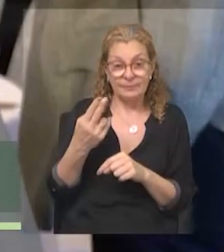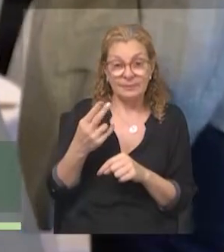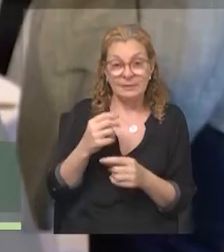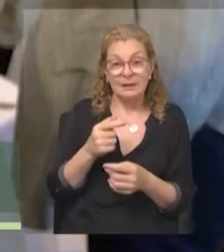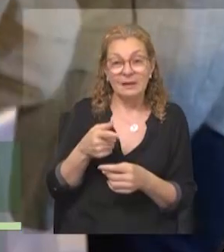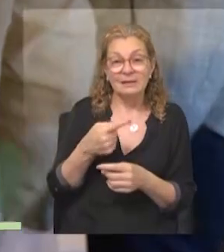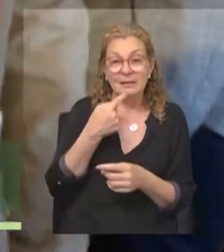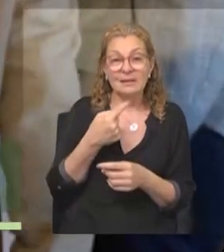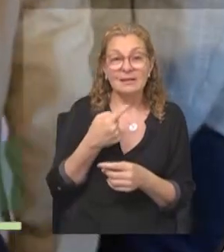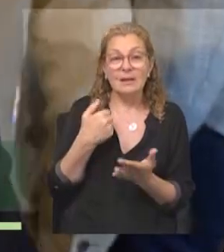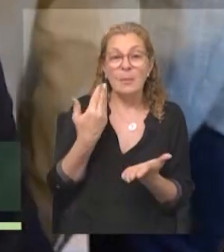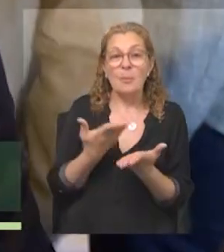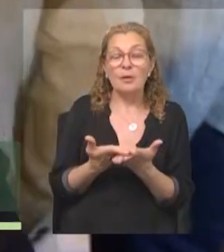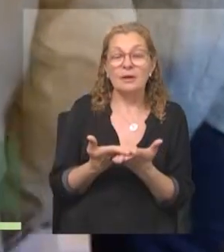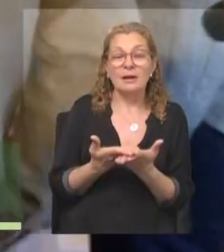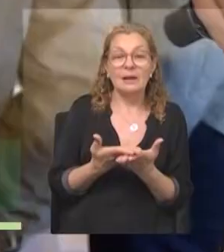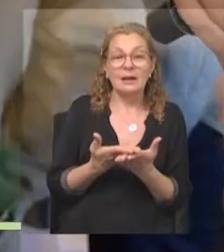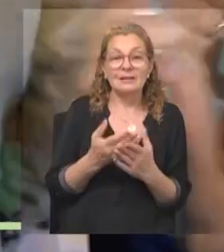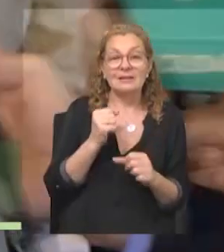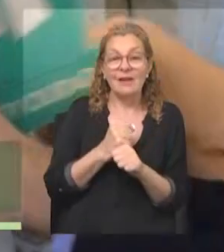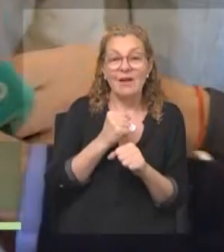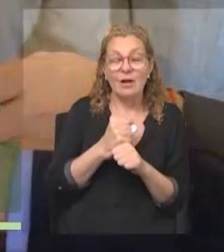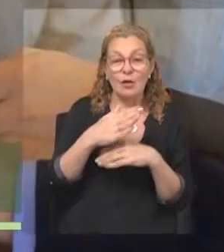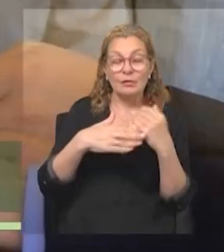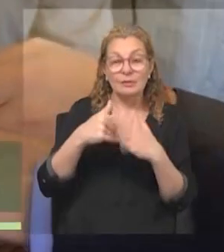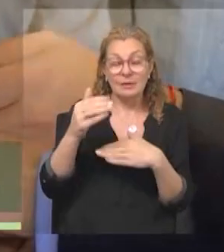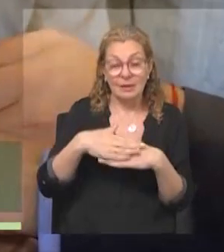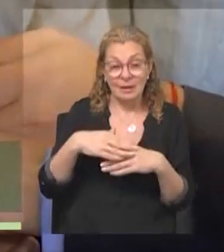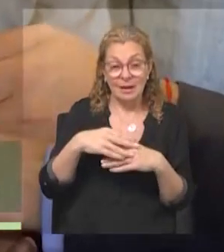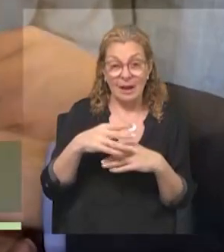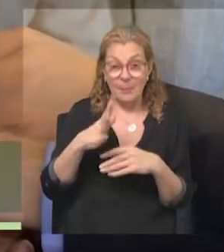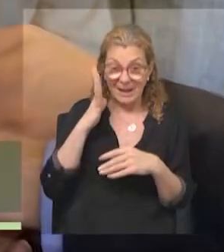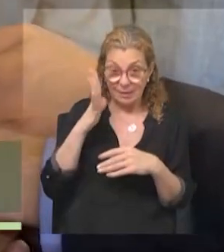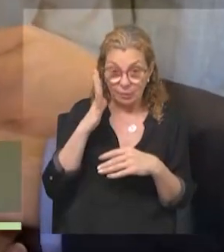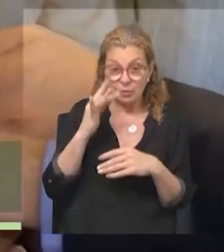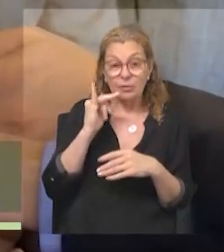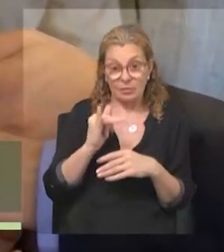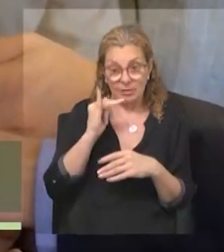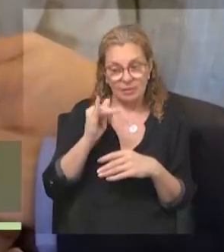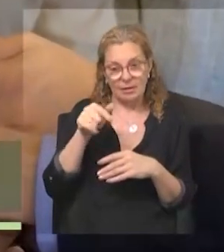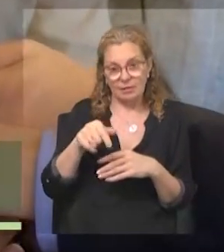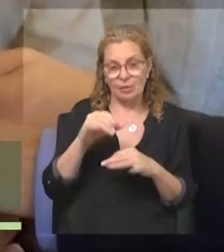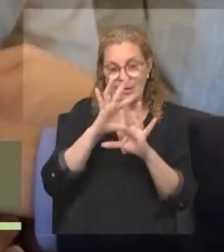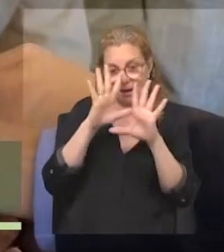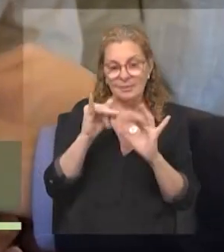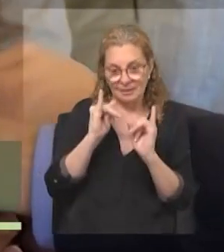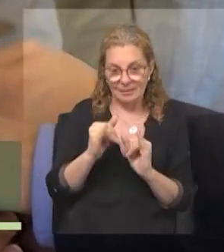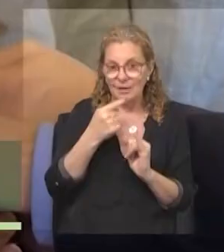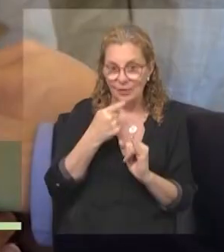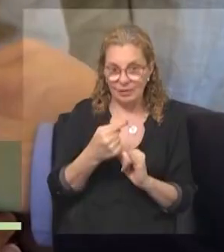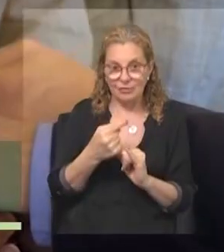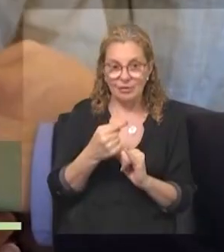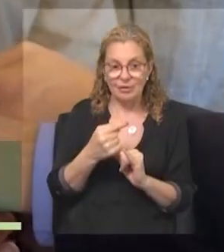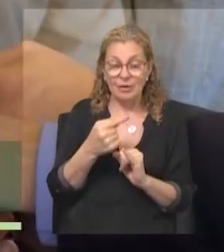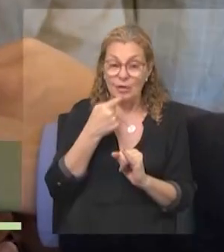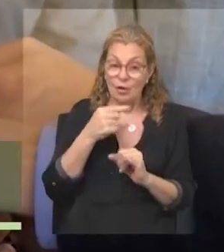esta iniciativa pone obras y empleos en en riesgo absolutamente esta iniciativa pone claramente lo he dicho y